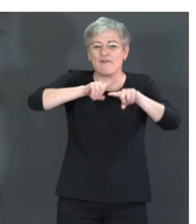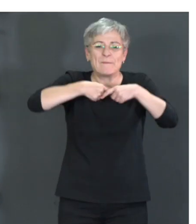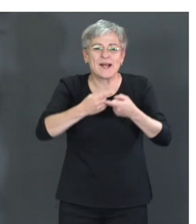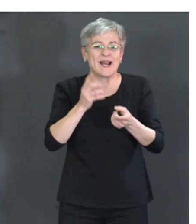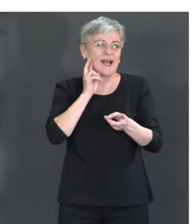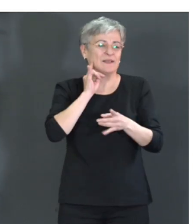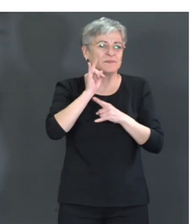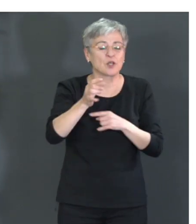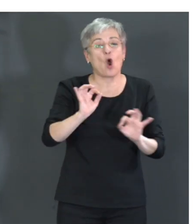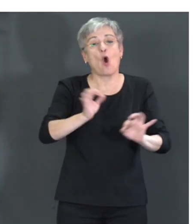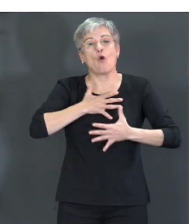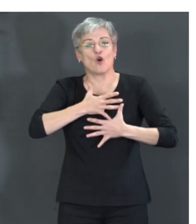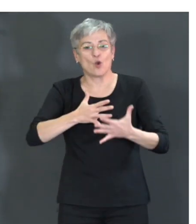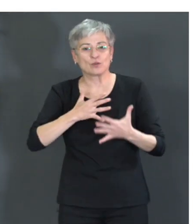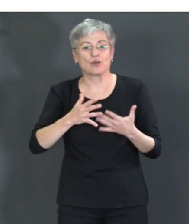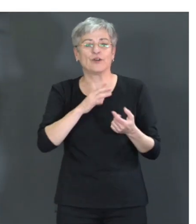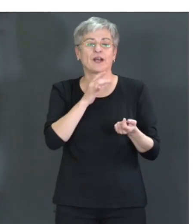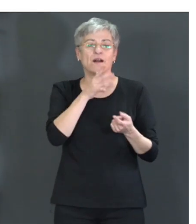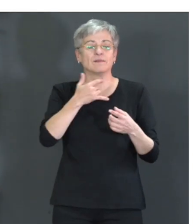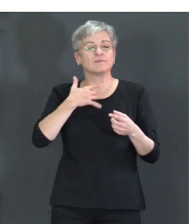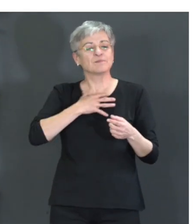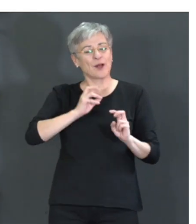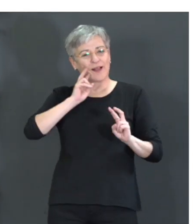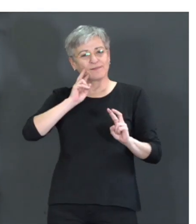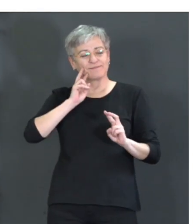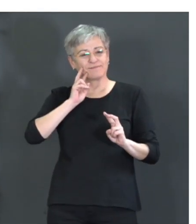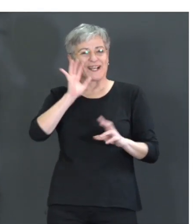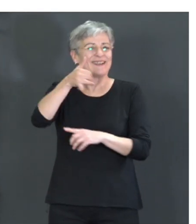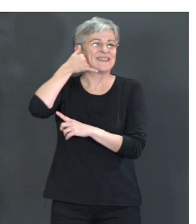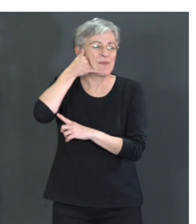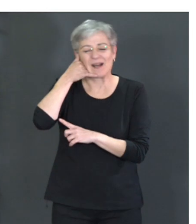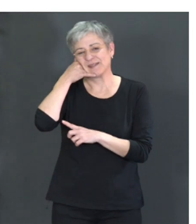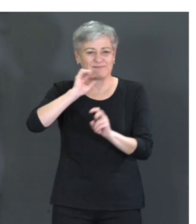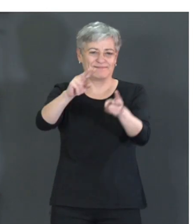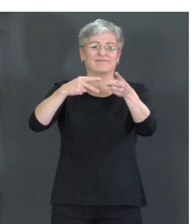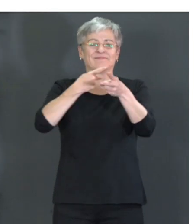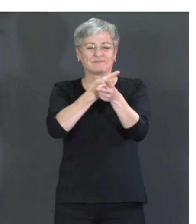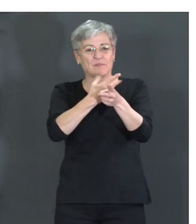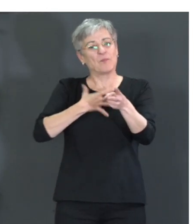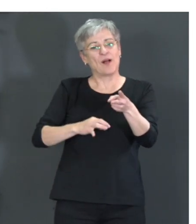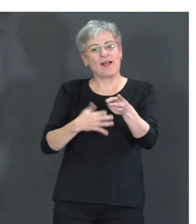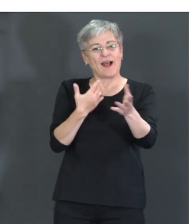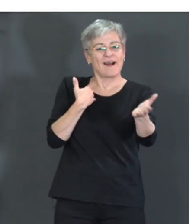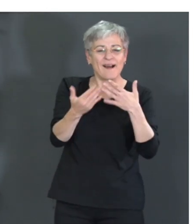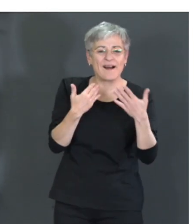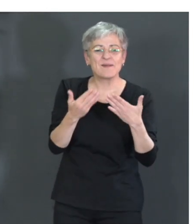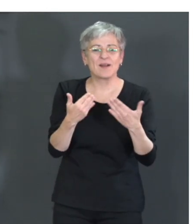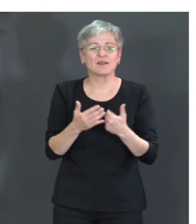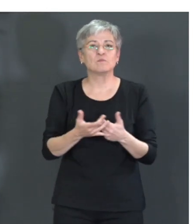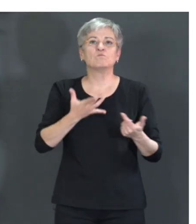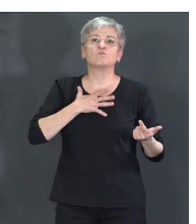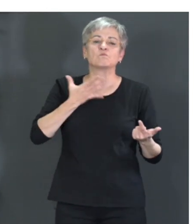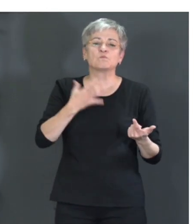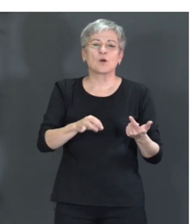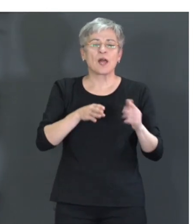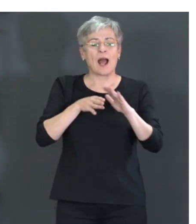familiares, personas voluntarias que llamaban a las personas y establecían una conversación con ellas. Podían